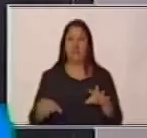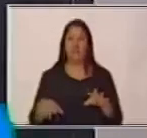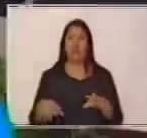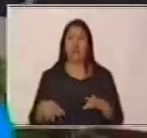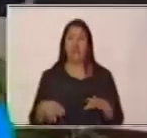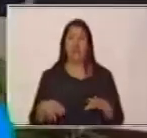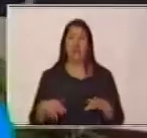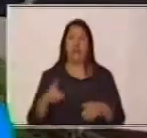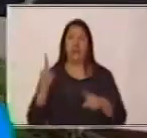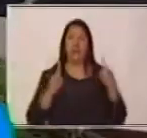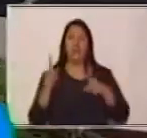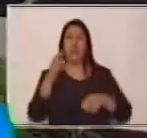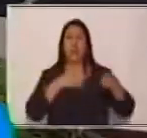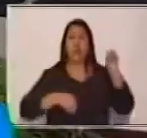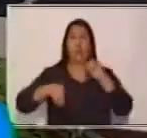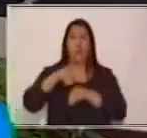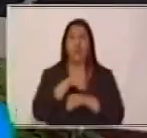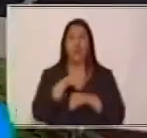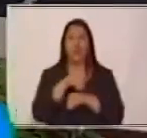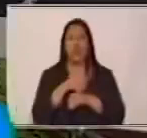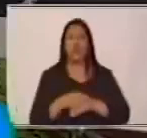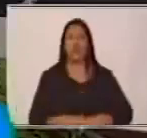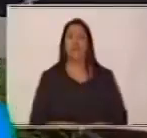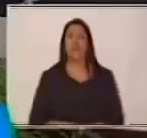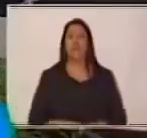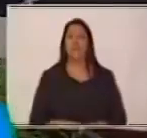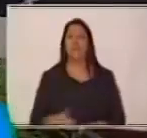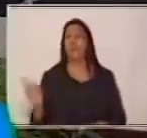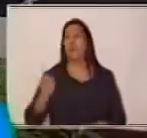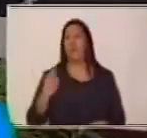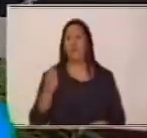clave. No nos está diciendo exactamente está